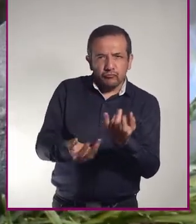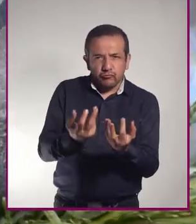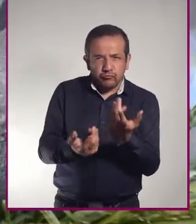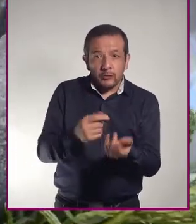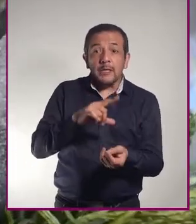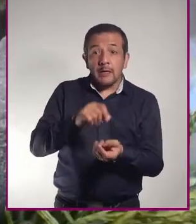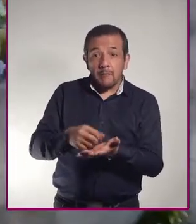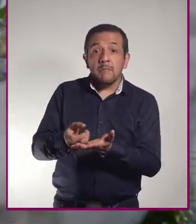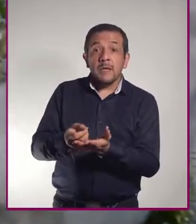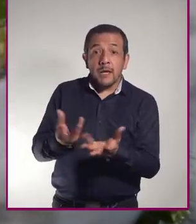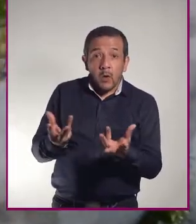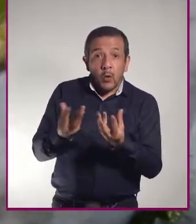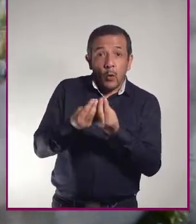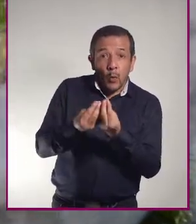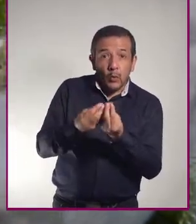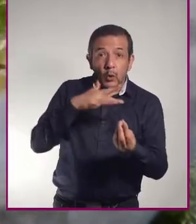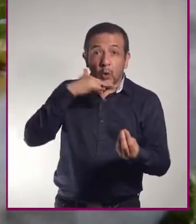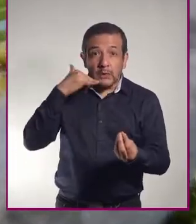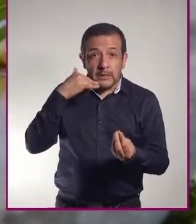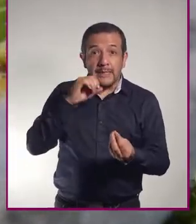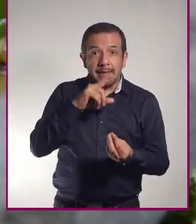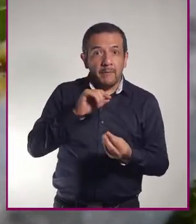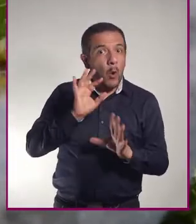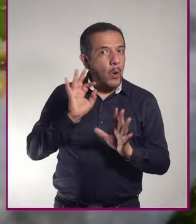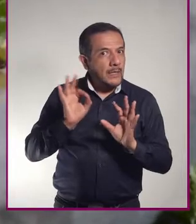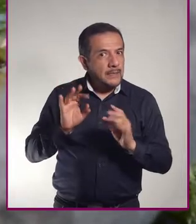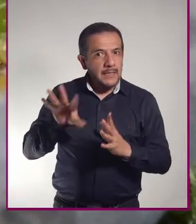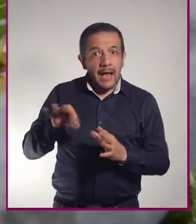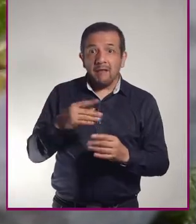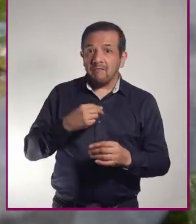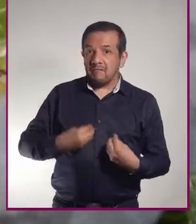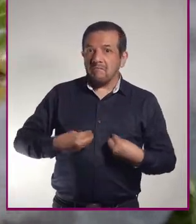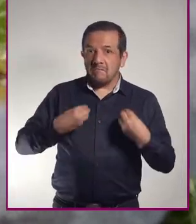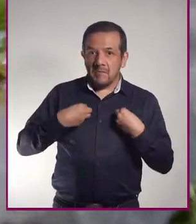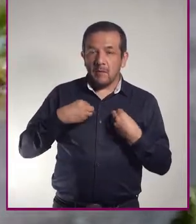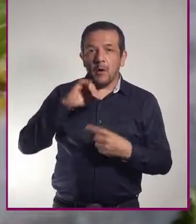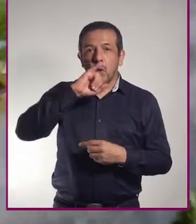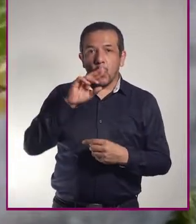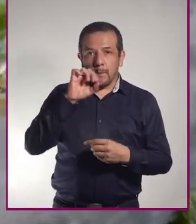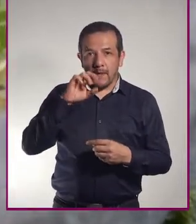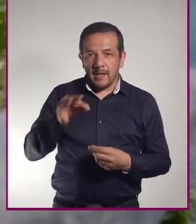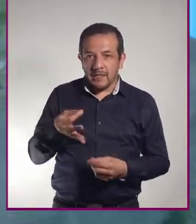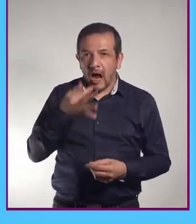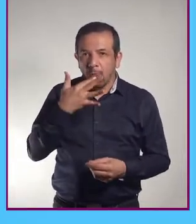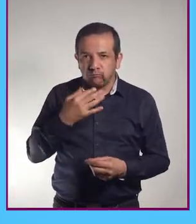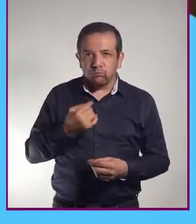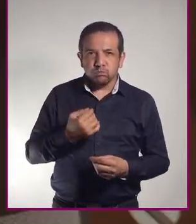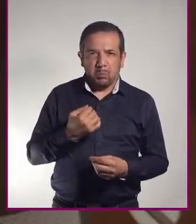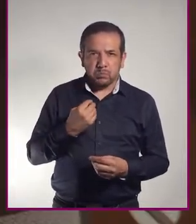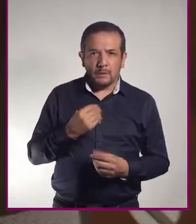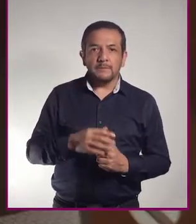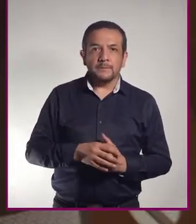acompañar la comida o incluso se consumen vivos como en el caso de los jumiles.